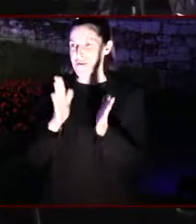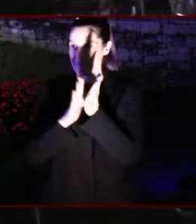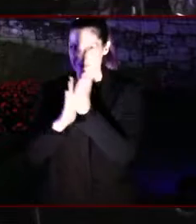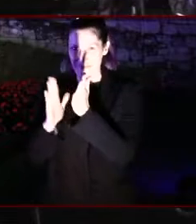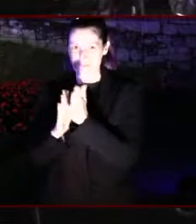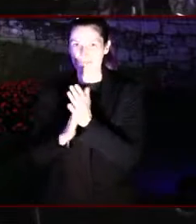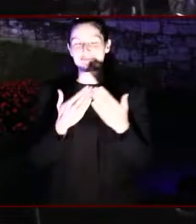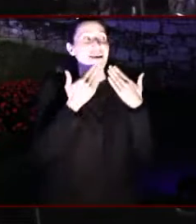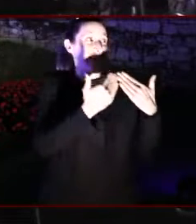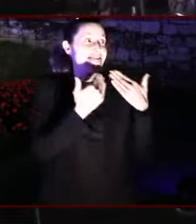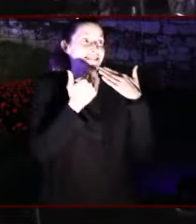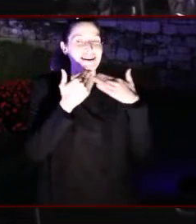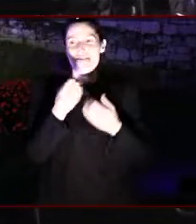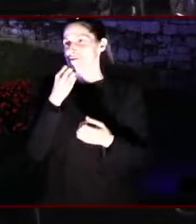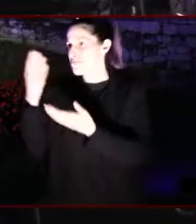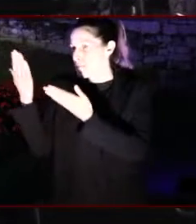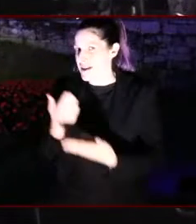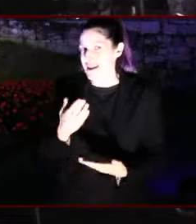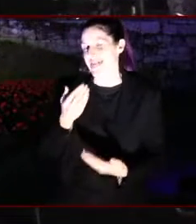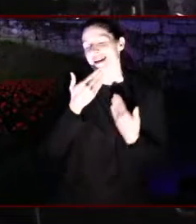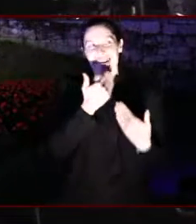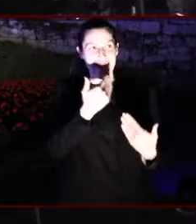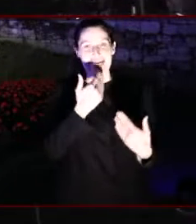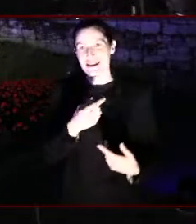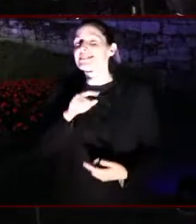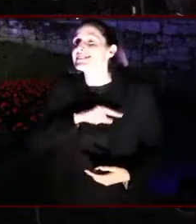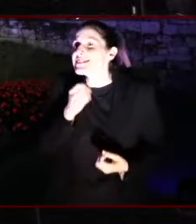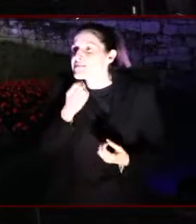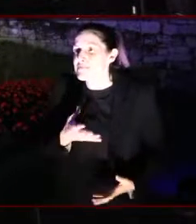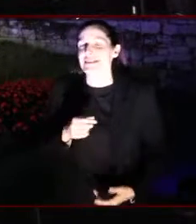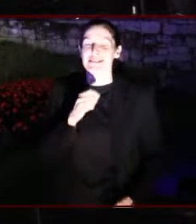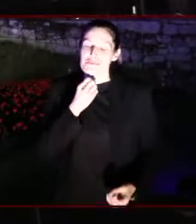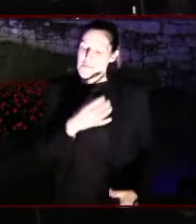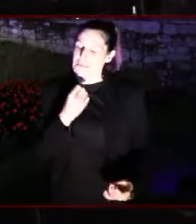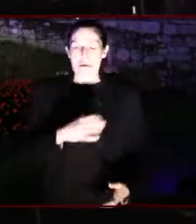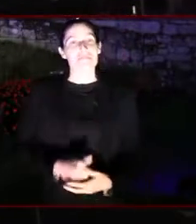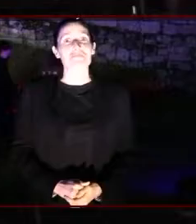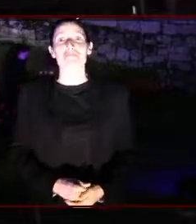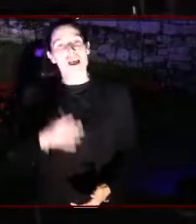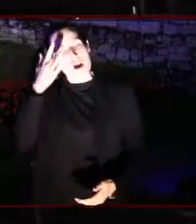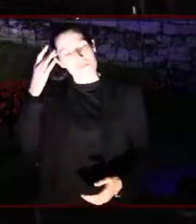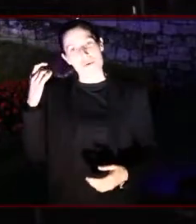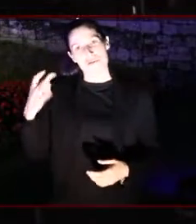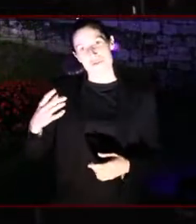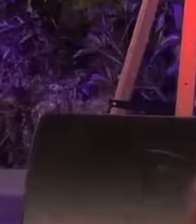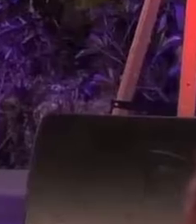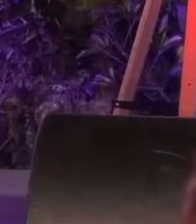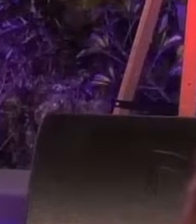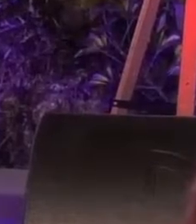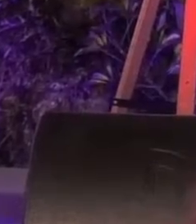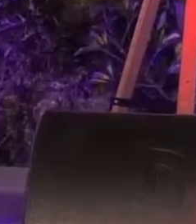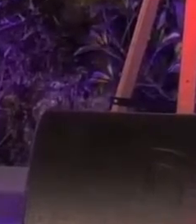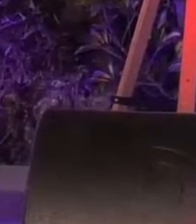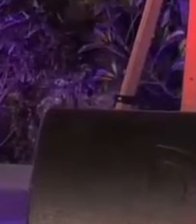Gracias, muchas gracias. Bienvenida. Muy ¿Qué tal? ¿Cómo estás? Muy bien, muy bien. Bueno, por fin a gran estrella, ¿eh? Sí. ¿Sí? Sí,